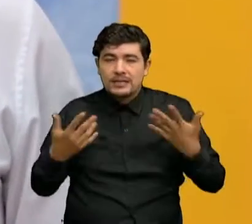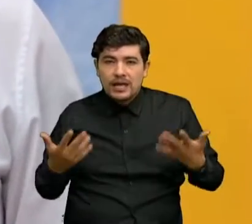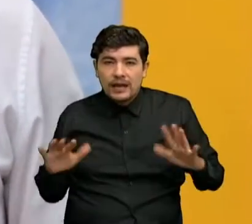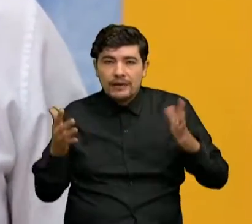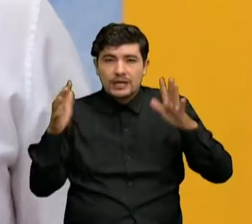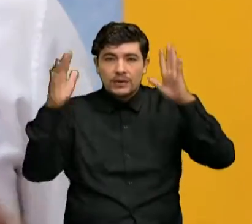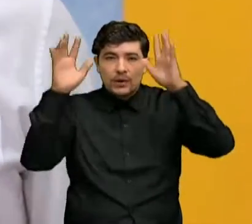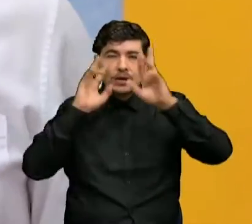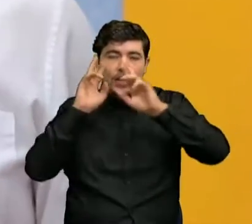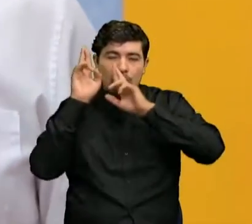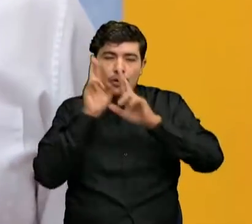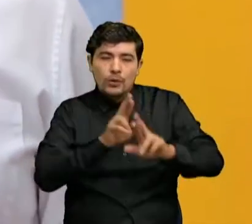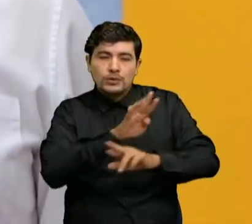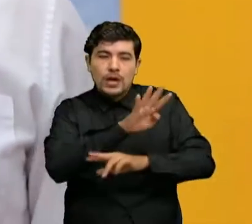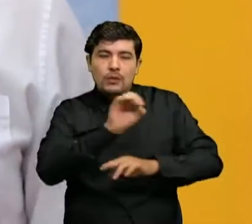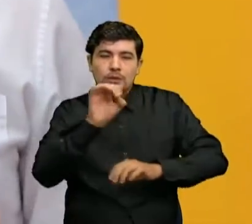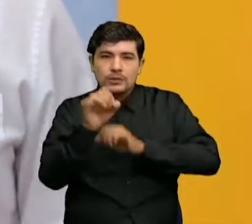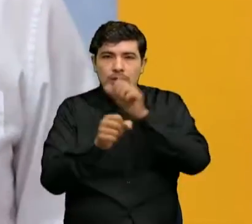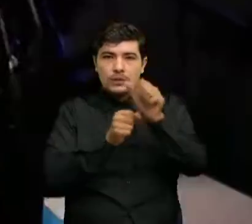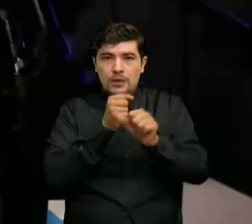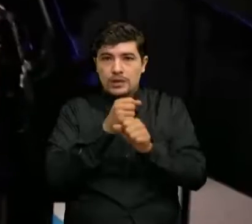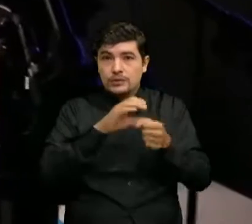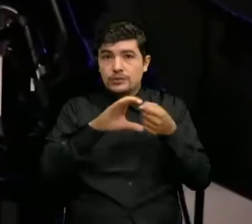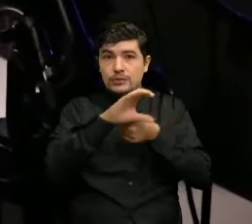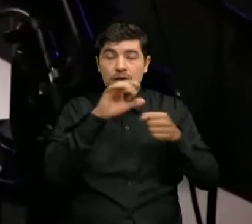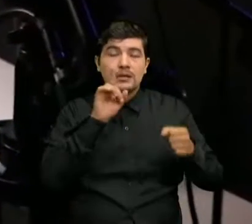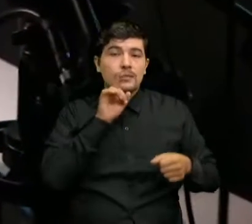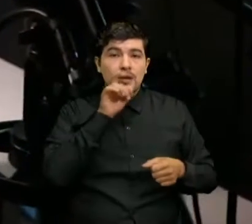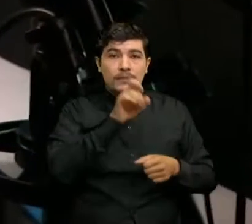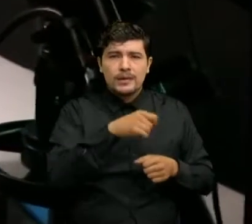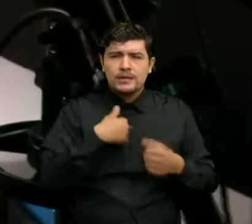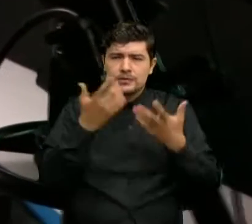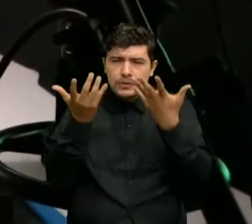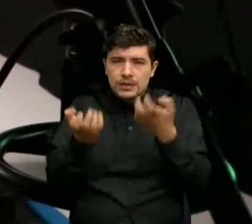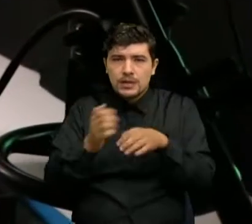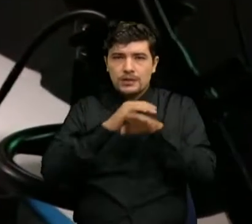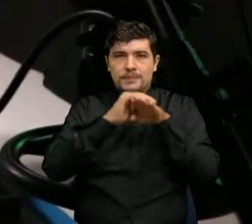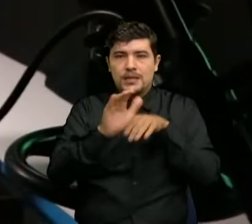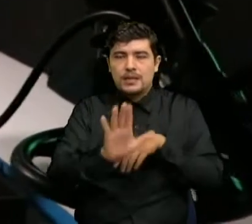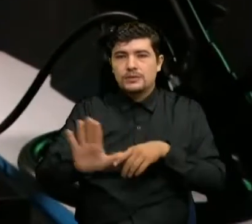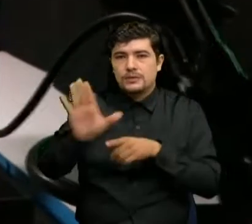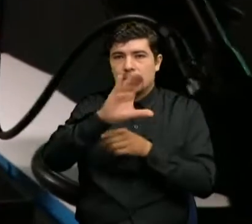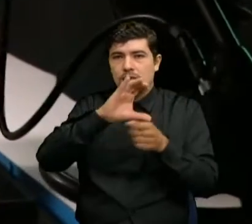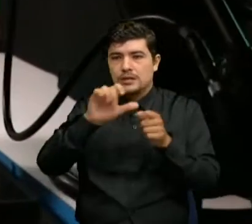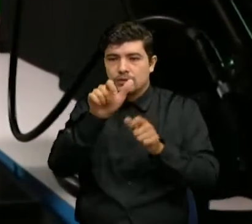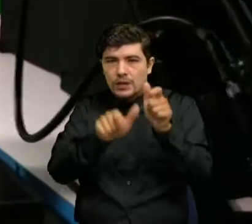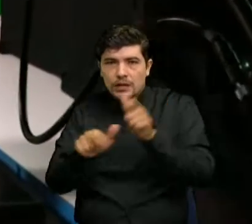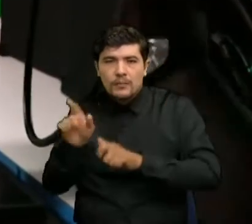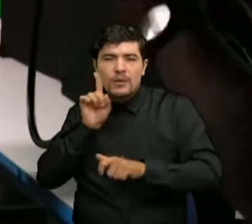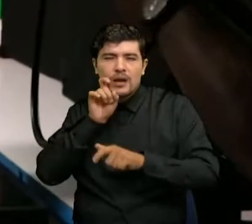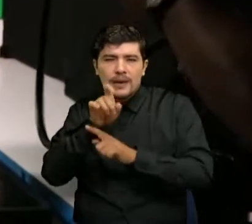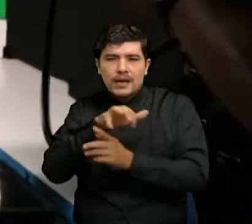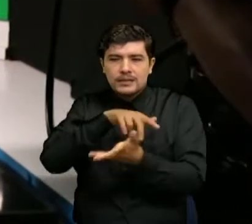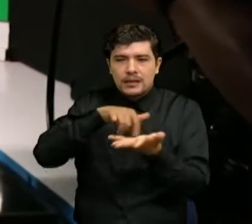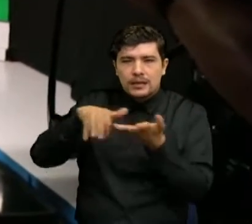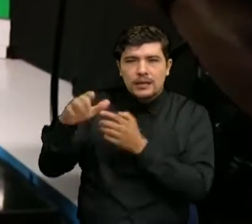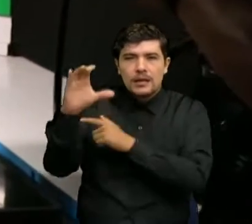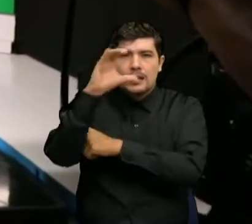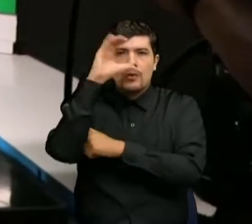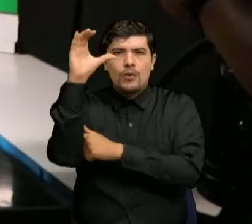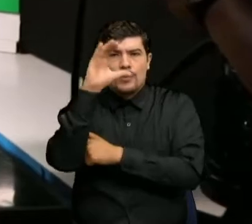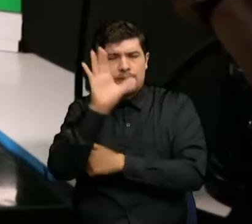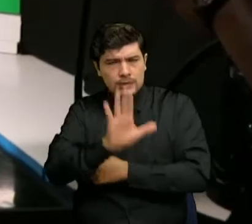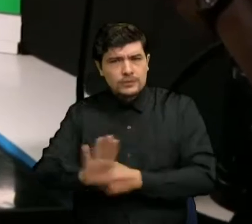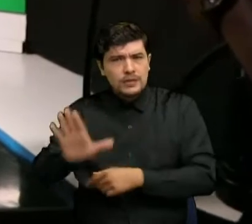conmemoración de los 400 años de nuestra ciudad. Y quiero invitar a todos los bumangueses, santandereanos, colombianos, a